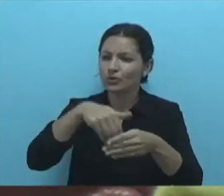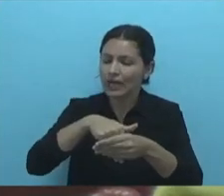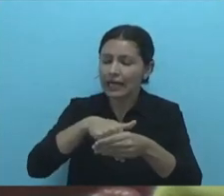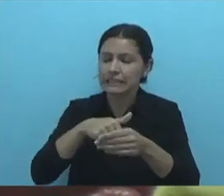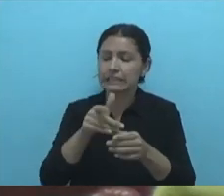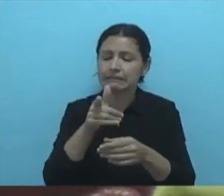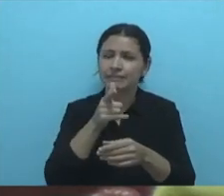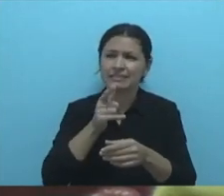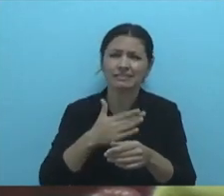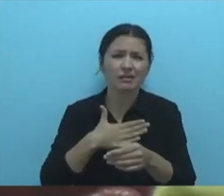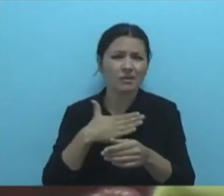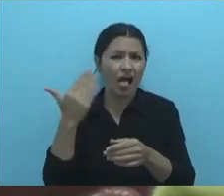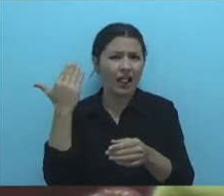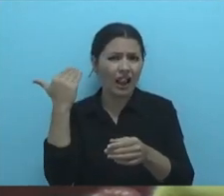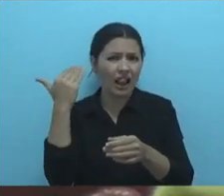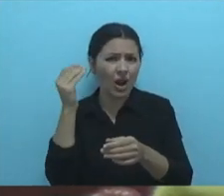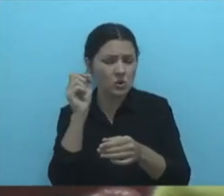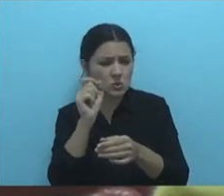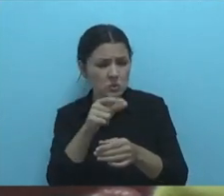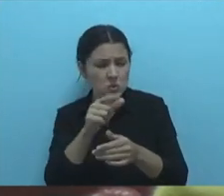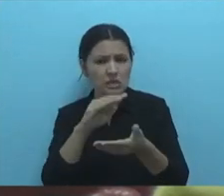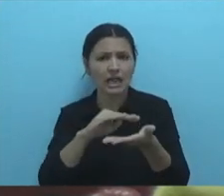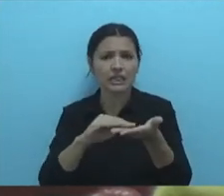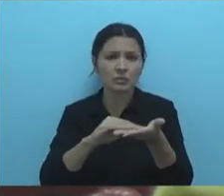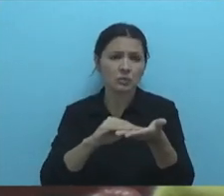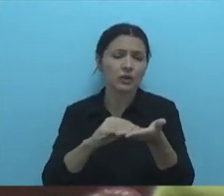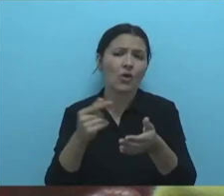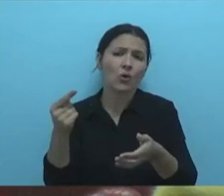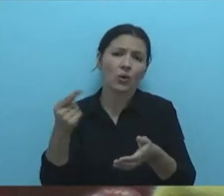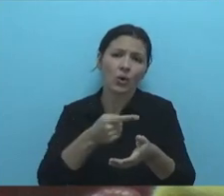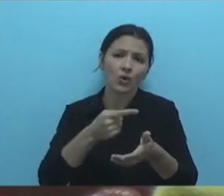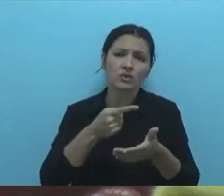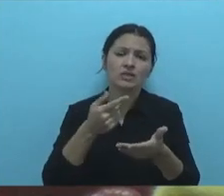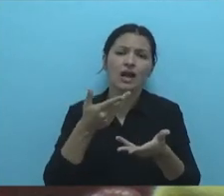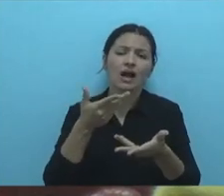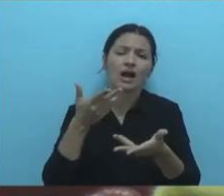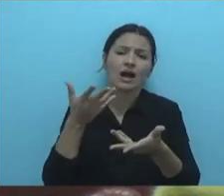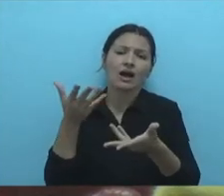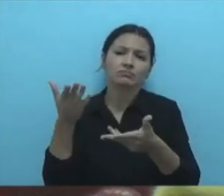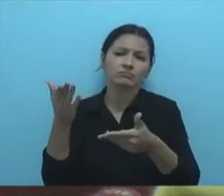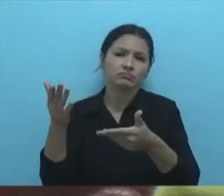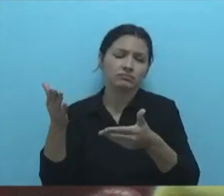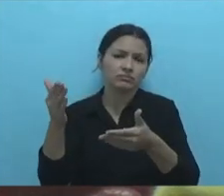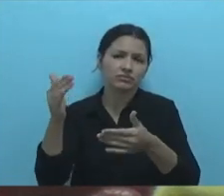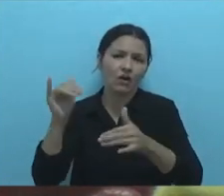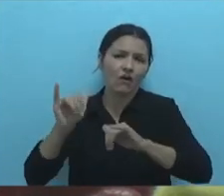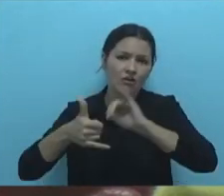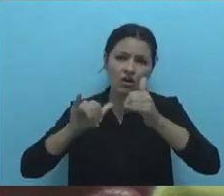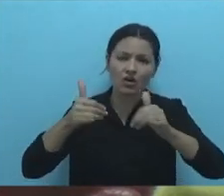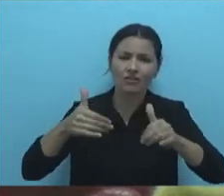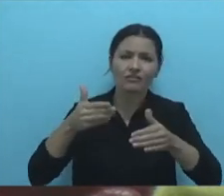atenuar disminuir o impedir la participación de los jóvenes en las próximas